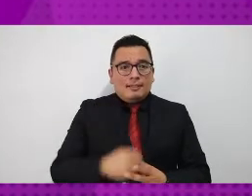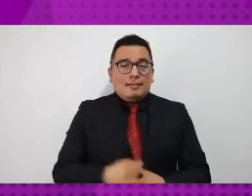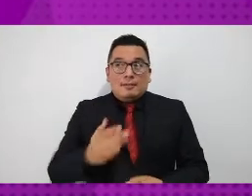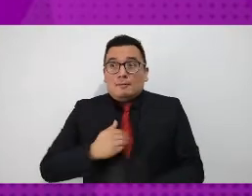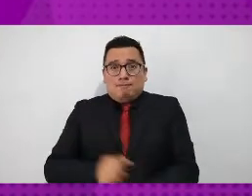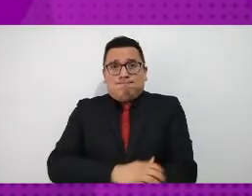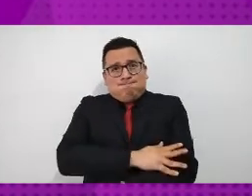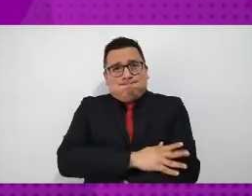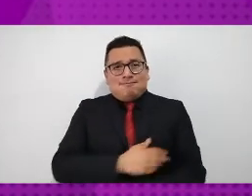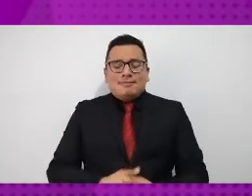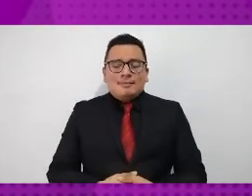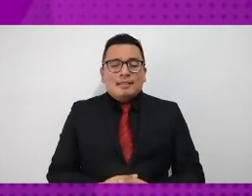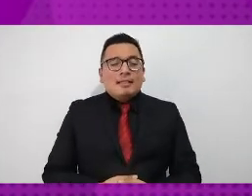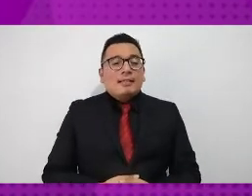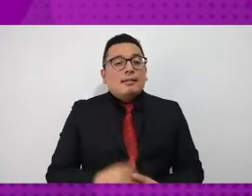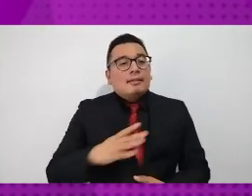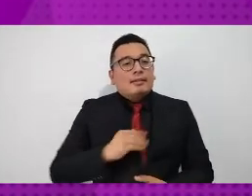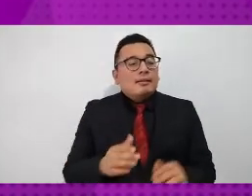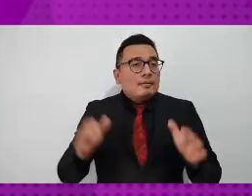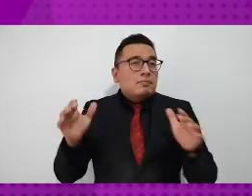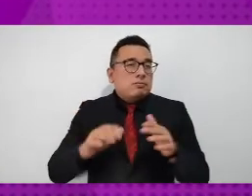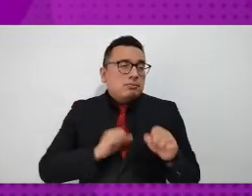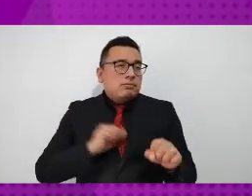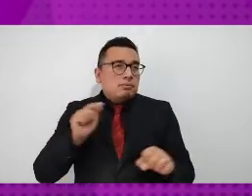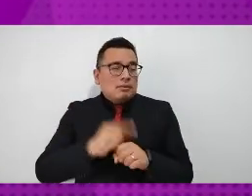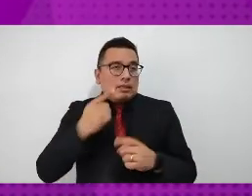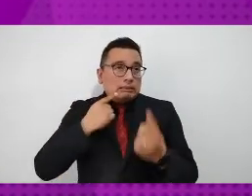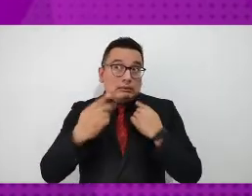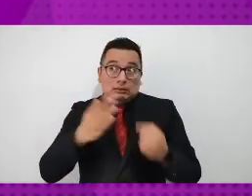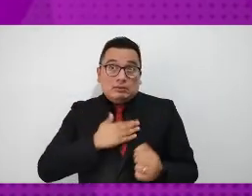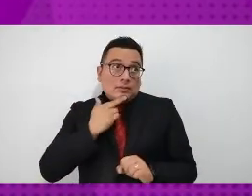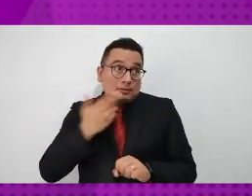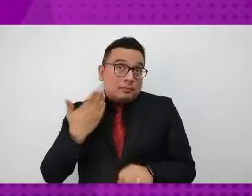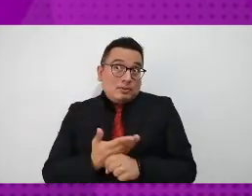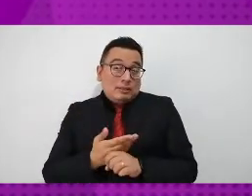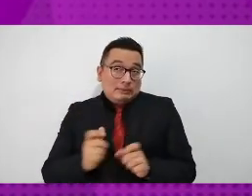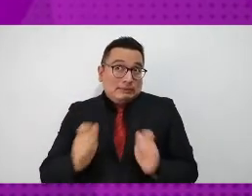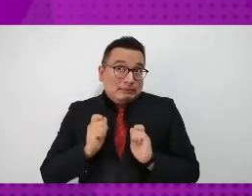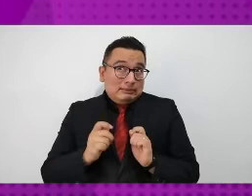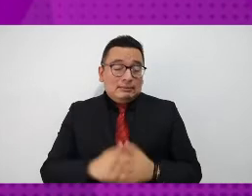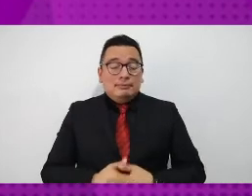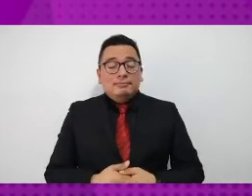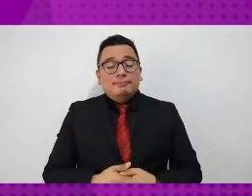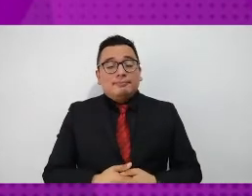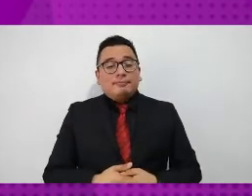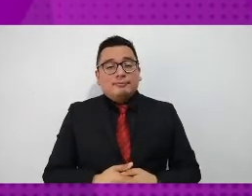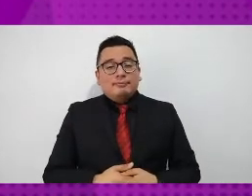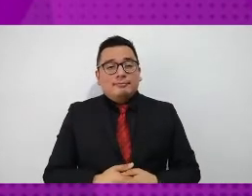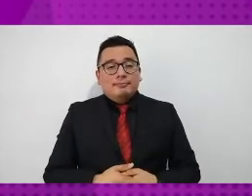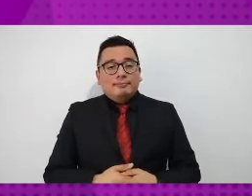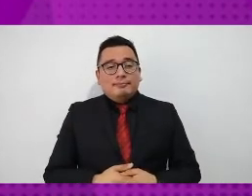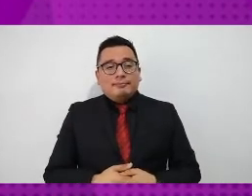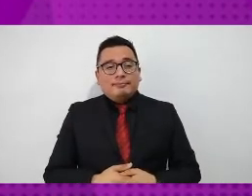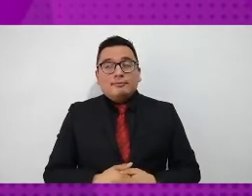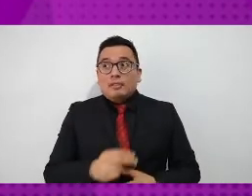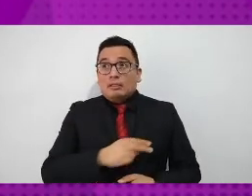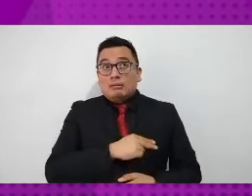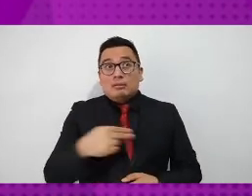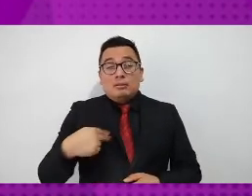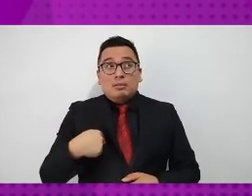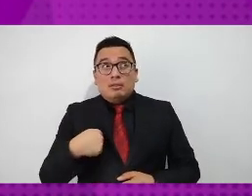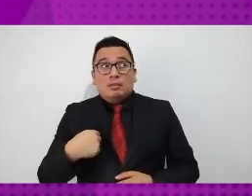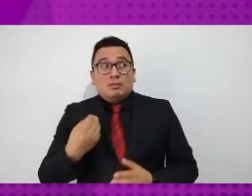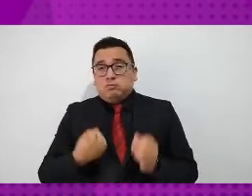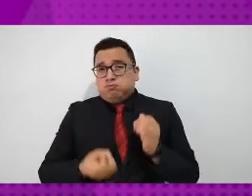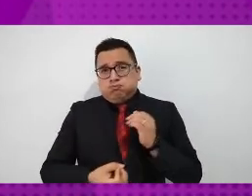emoción la comisión especial de debates que tuve el honor de presidir e hicimos algo histórico